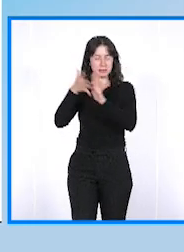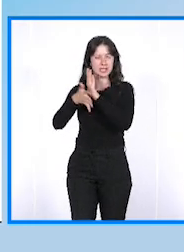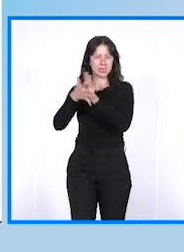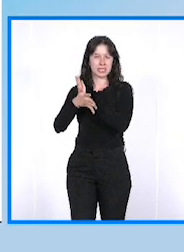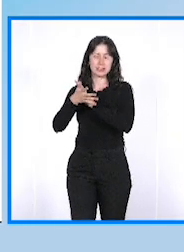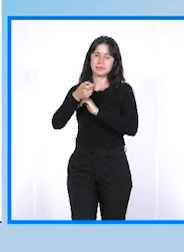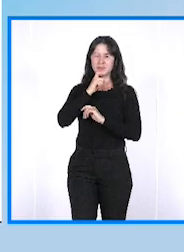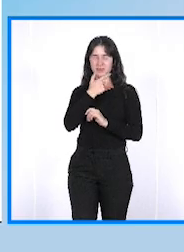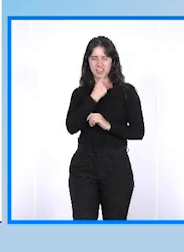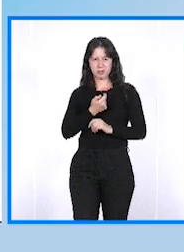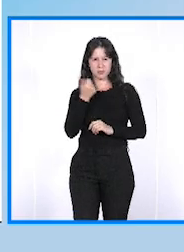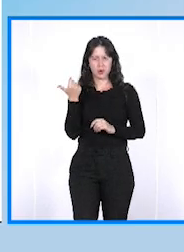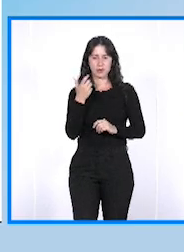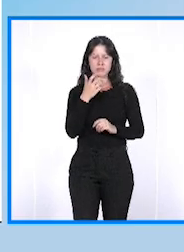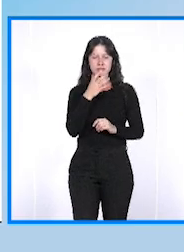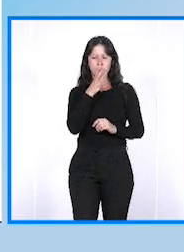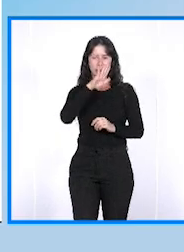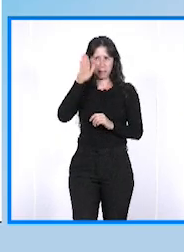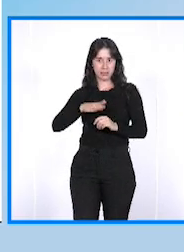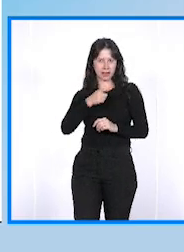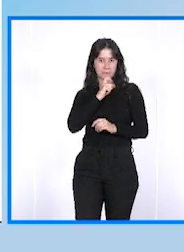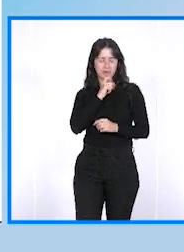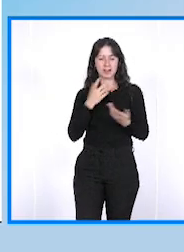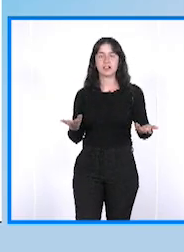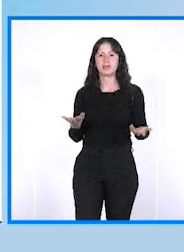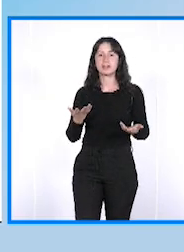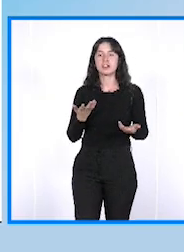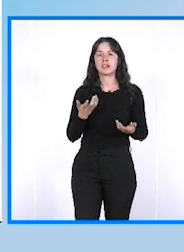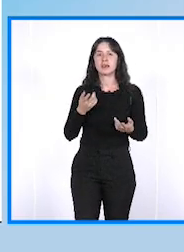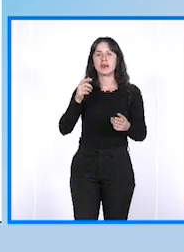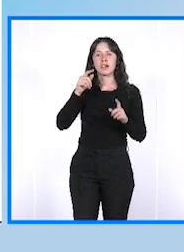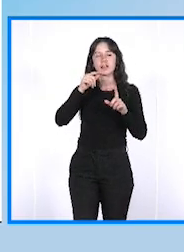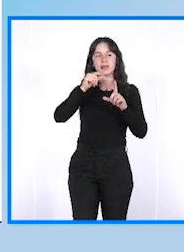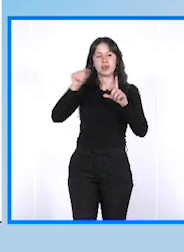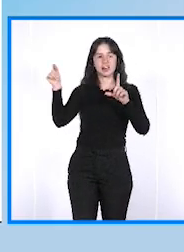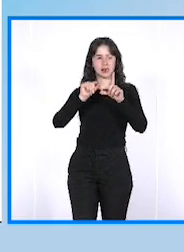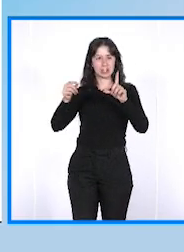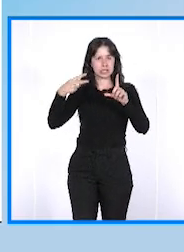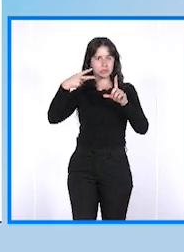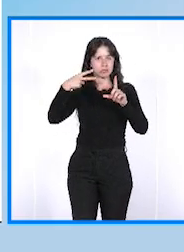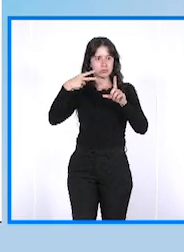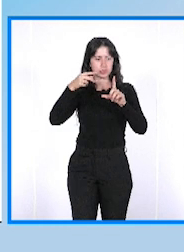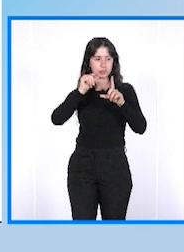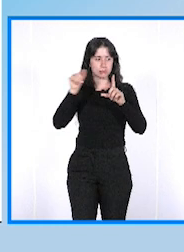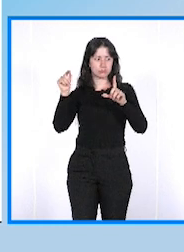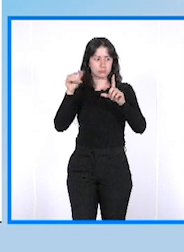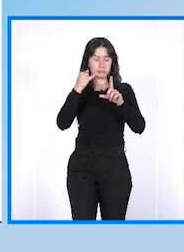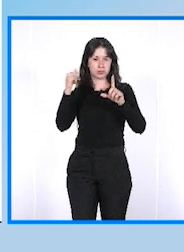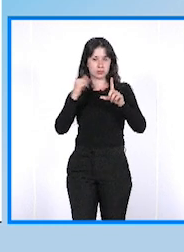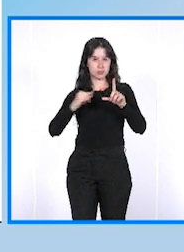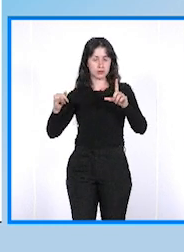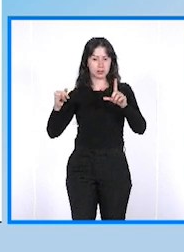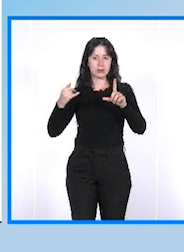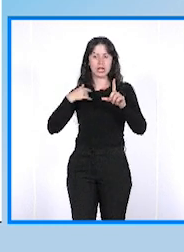veces parezca que los gráficos son complejos eh veis que hay dos líneas no todos los gráficos que voy a presentar eh Son muy parecidos